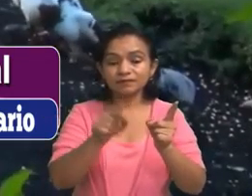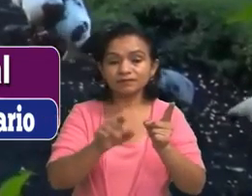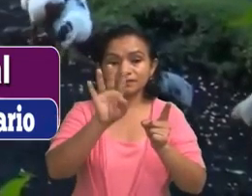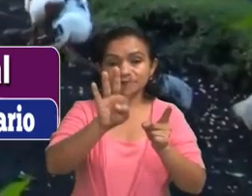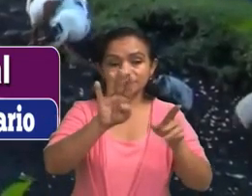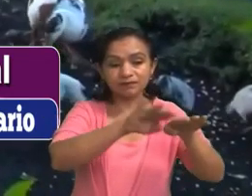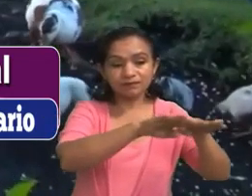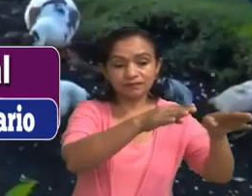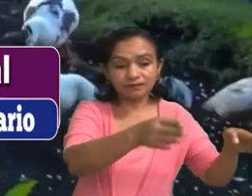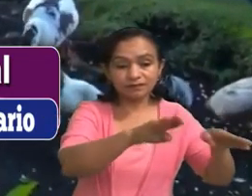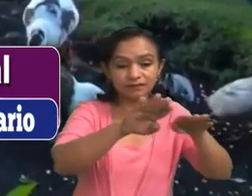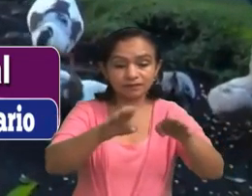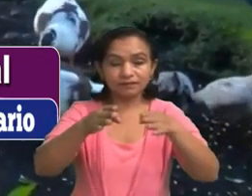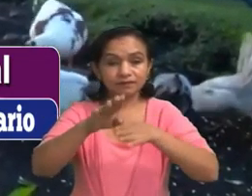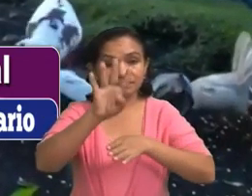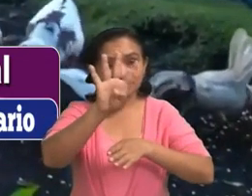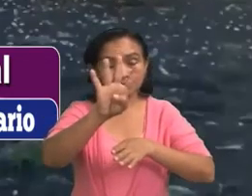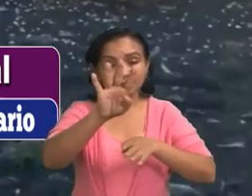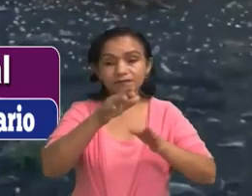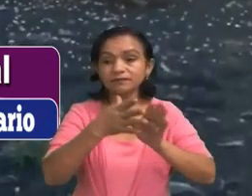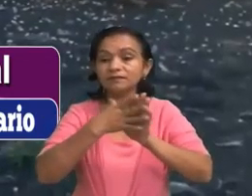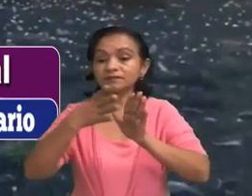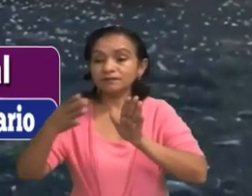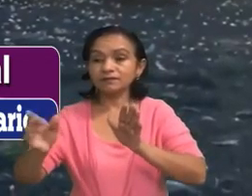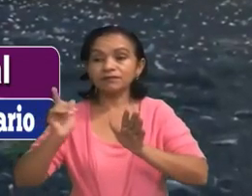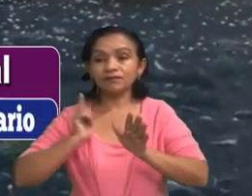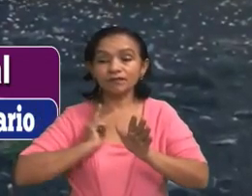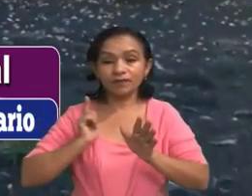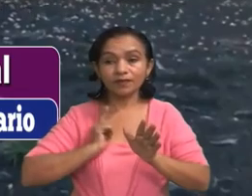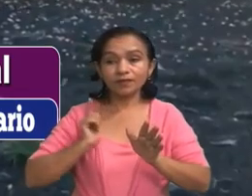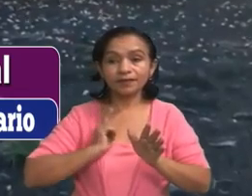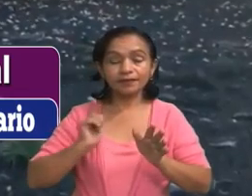mesas de agricultura, que vamos a estar teniendo